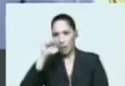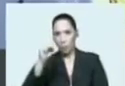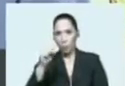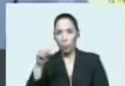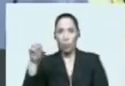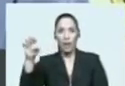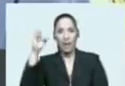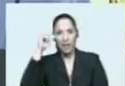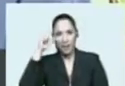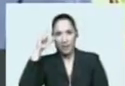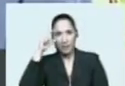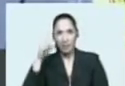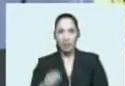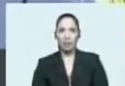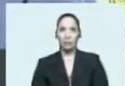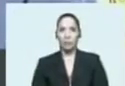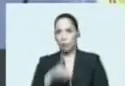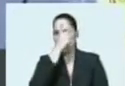cilia